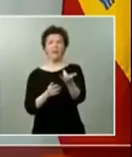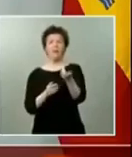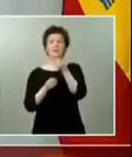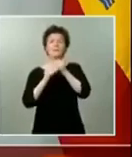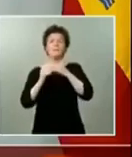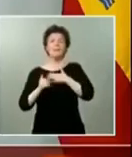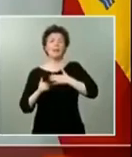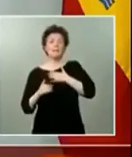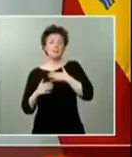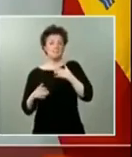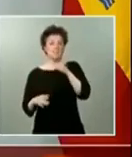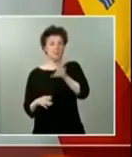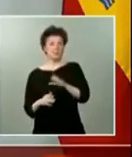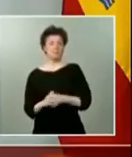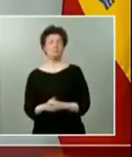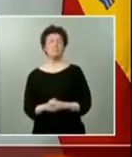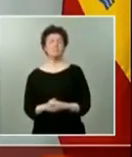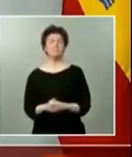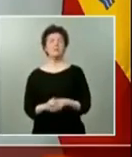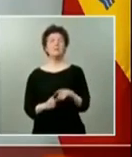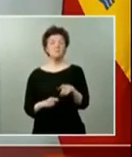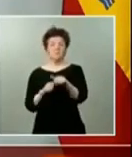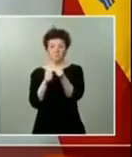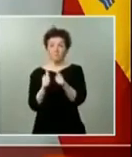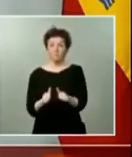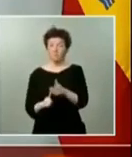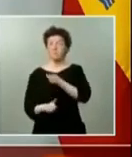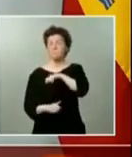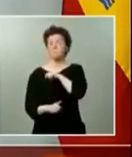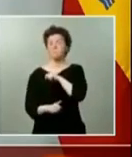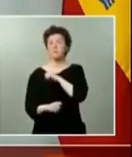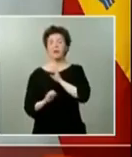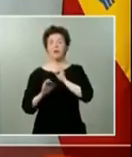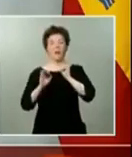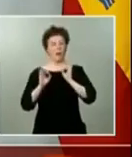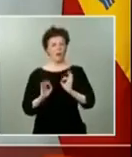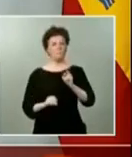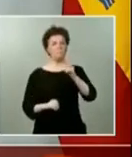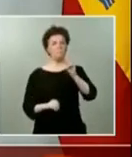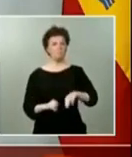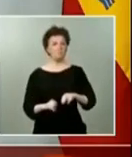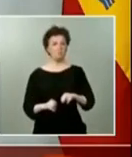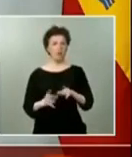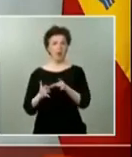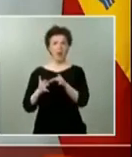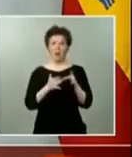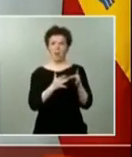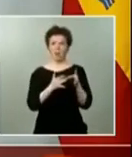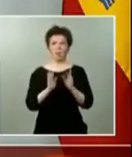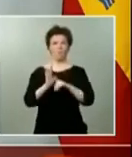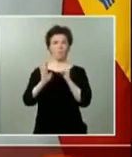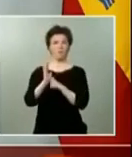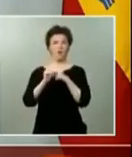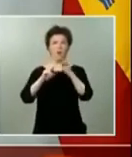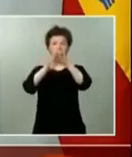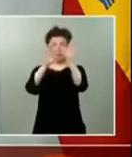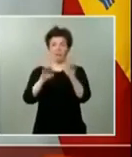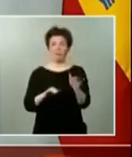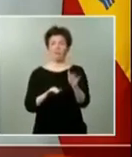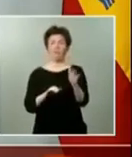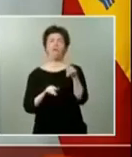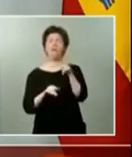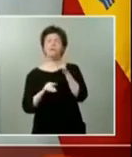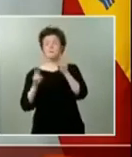país. Y de esta manera España se convierte en la vanguardia de la legislación internacional en esta